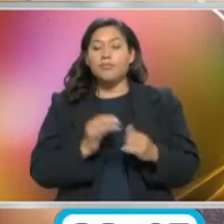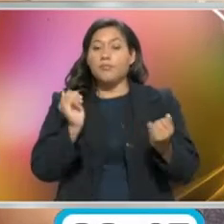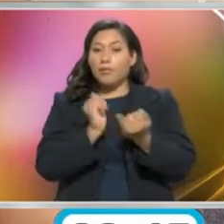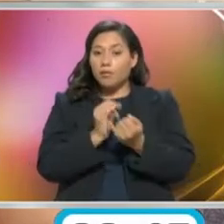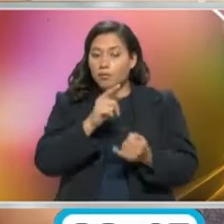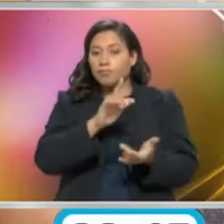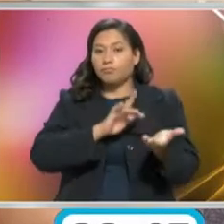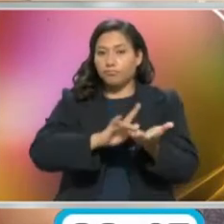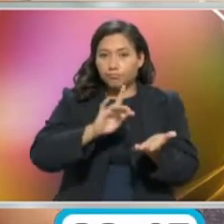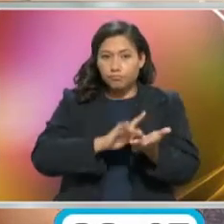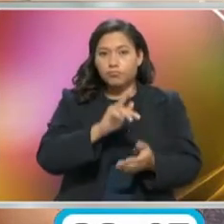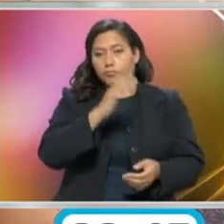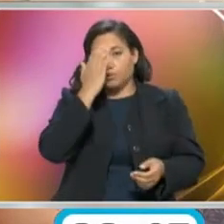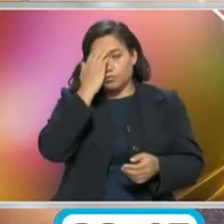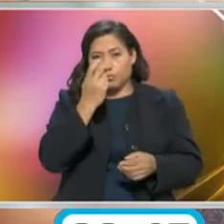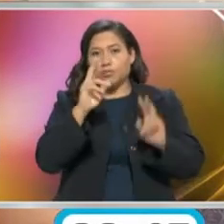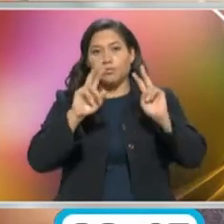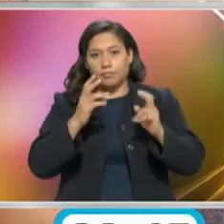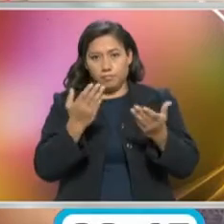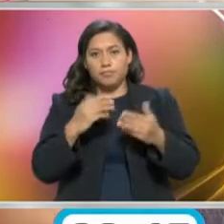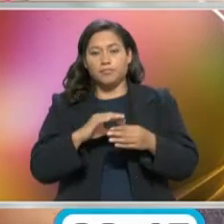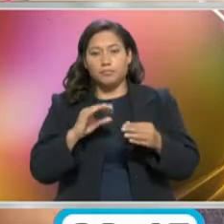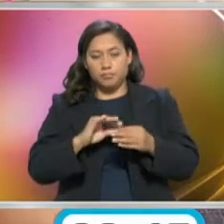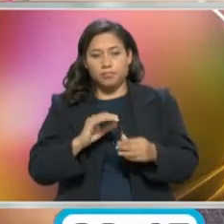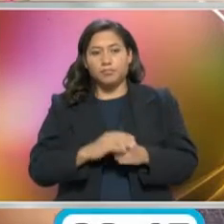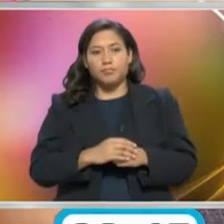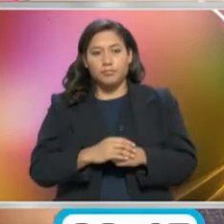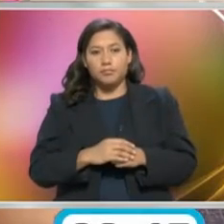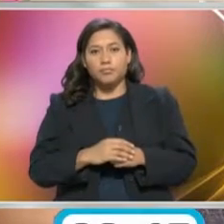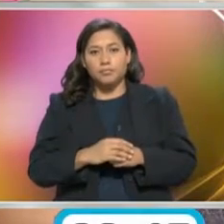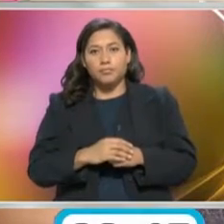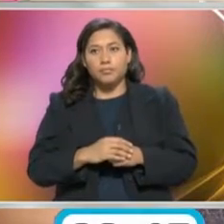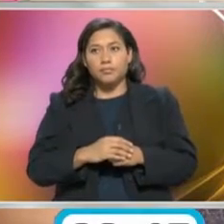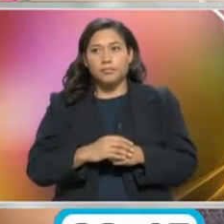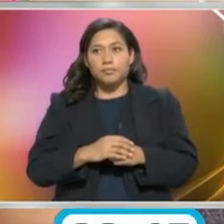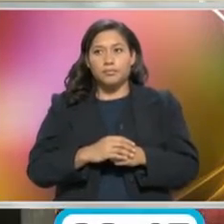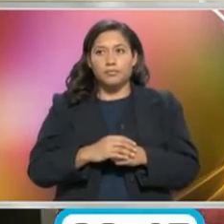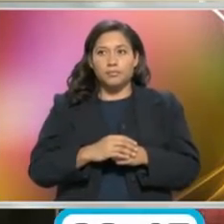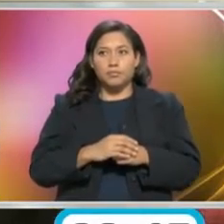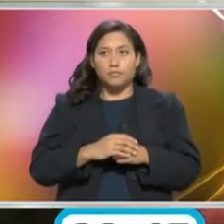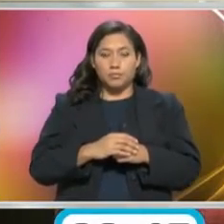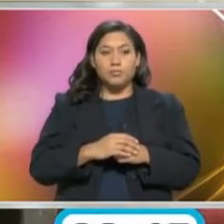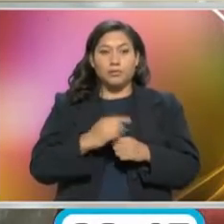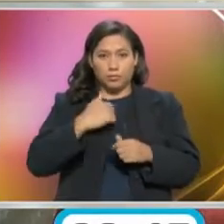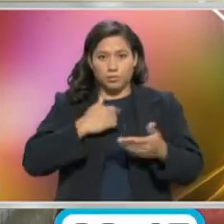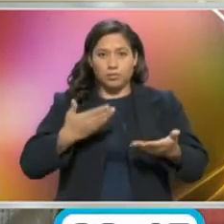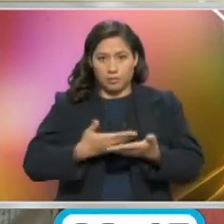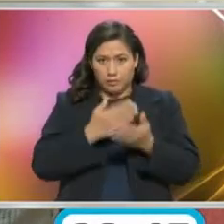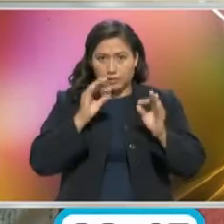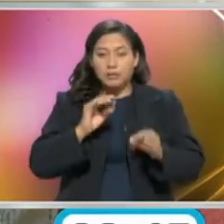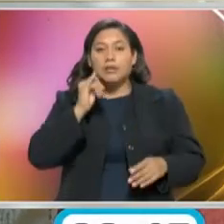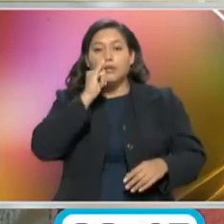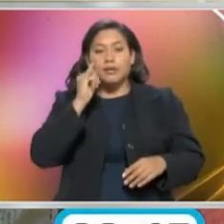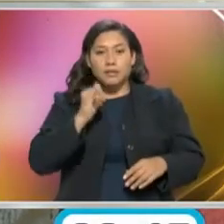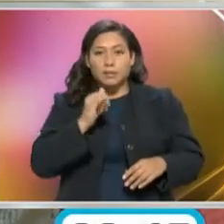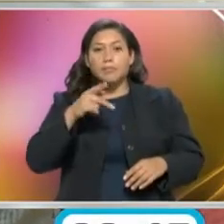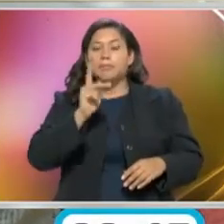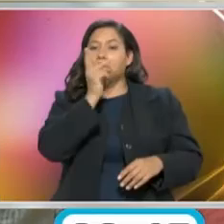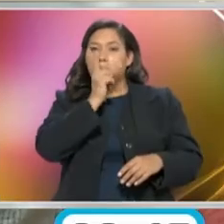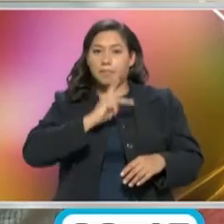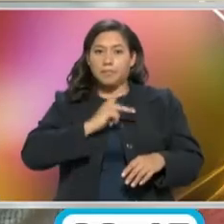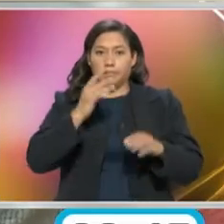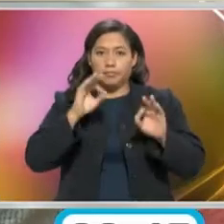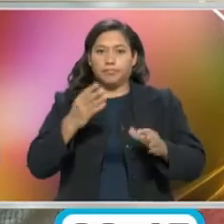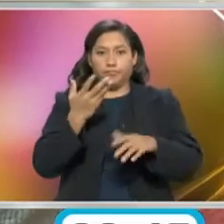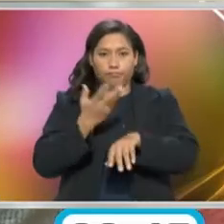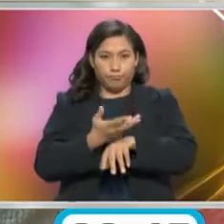muy involucrado y empapado con esto. Cuénteme. Credo sì. Io sono nata in Italia, Nací en Italia, però mio padre è